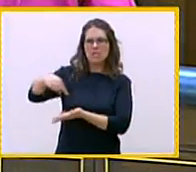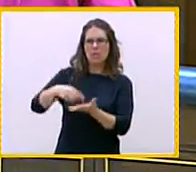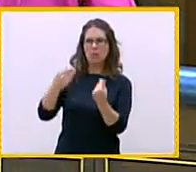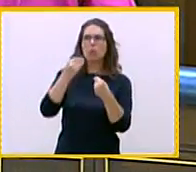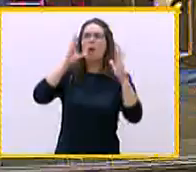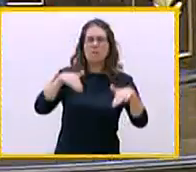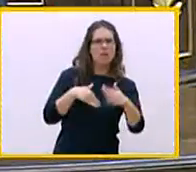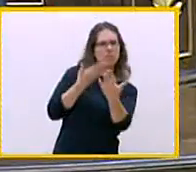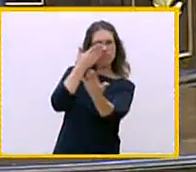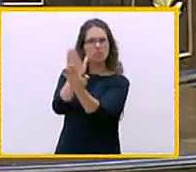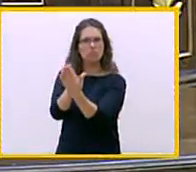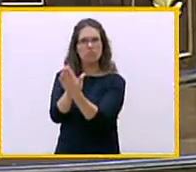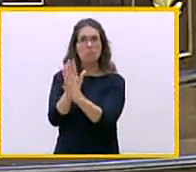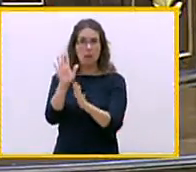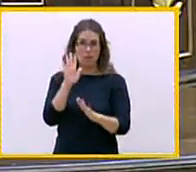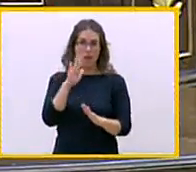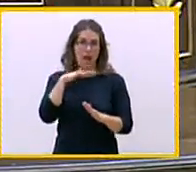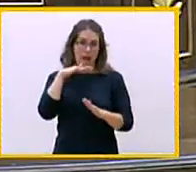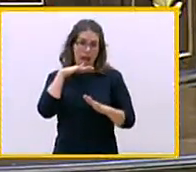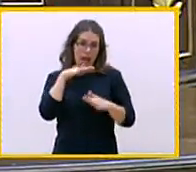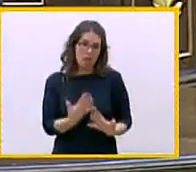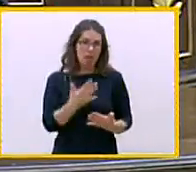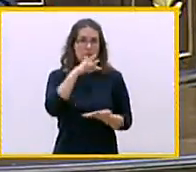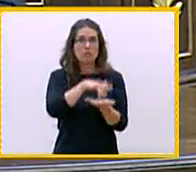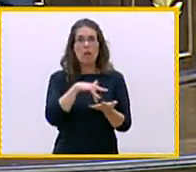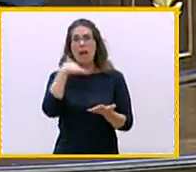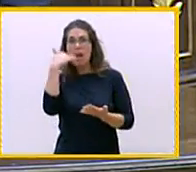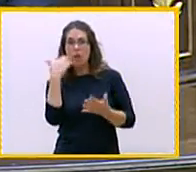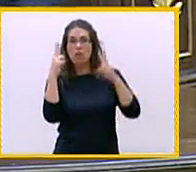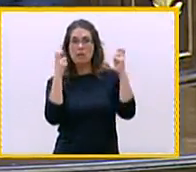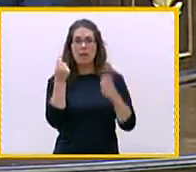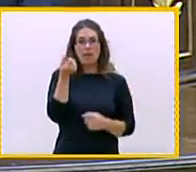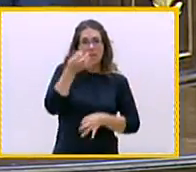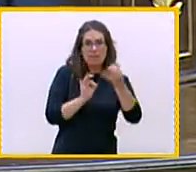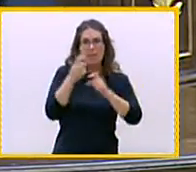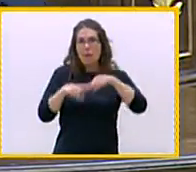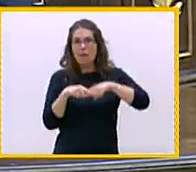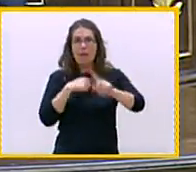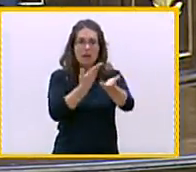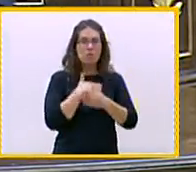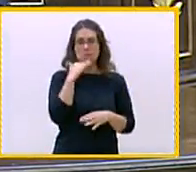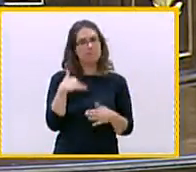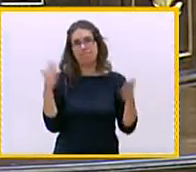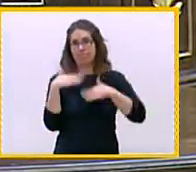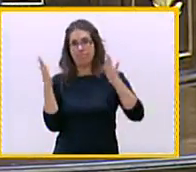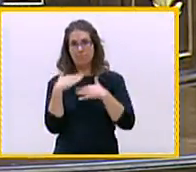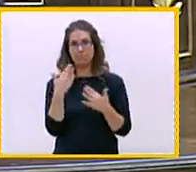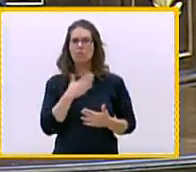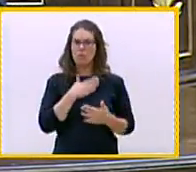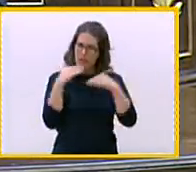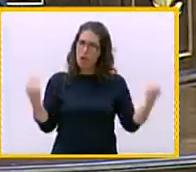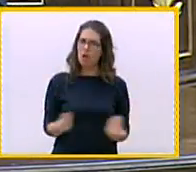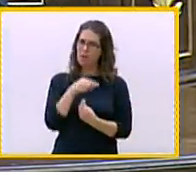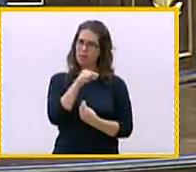épocas, con la ayuda extraordinaria de las devaluaciones. Mejoramos nuestras cifras de comercio de bienes y también de